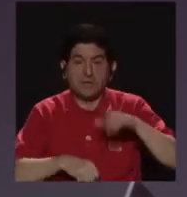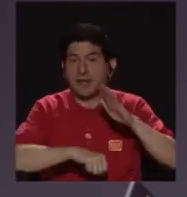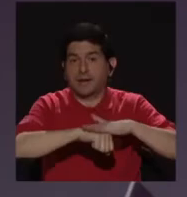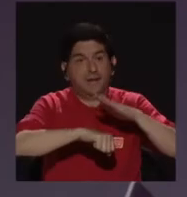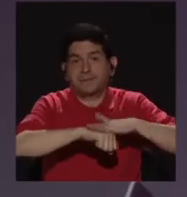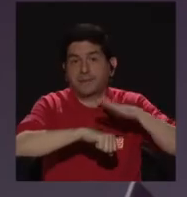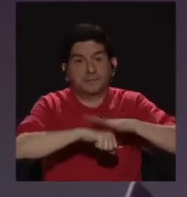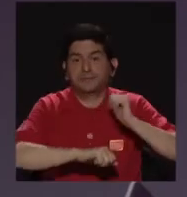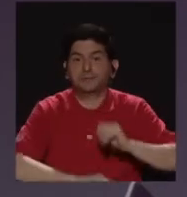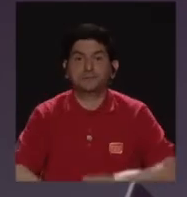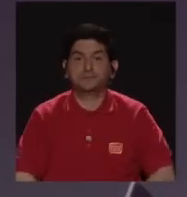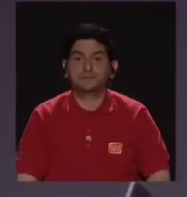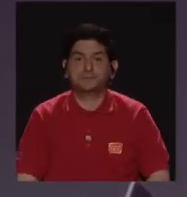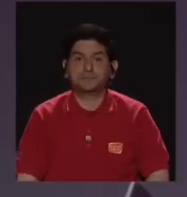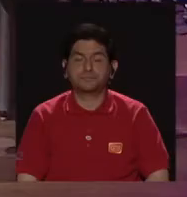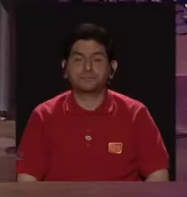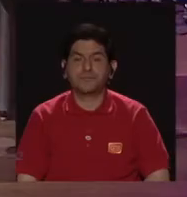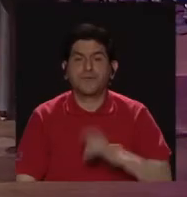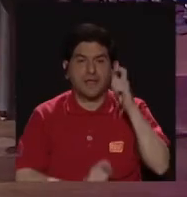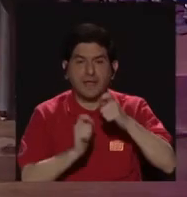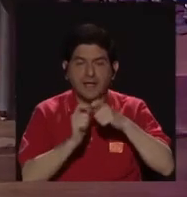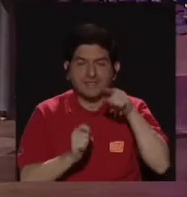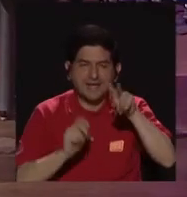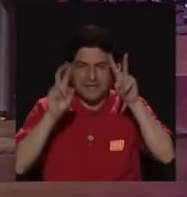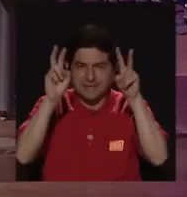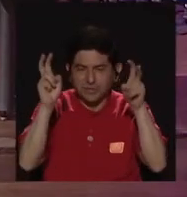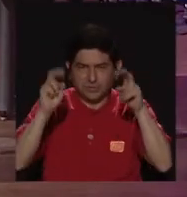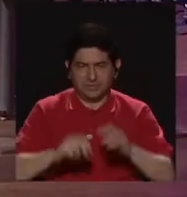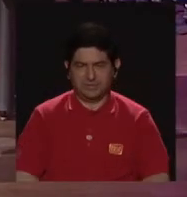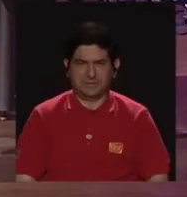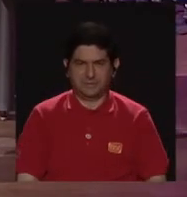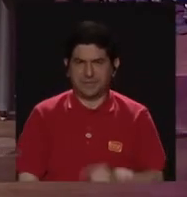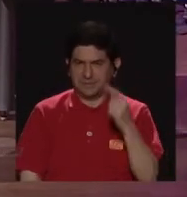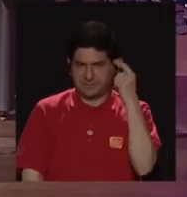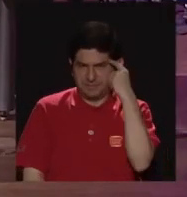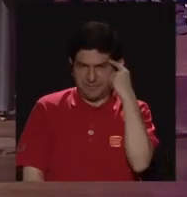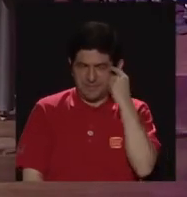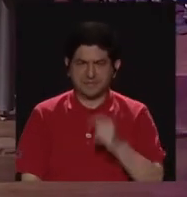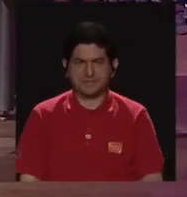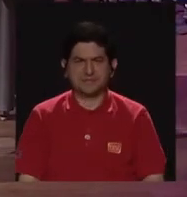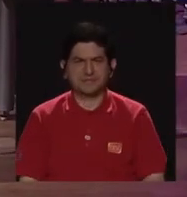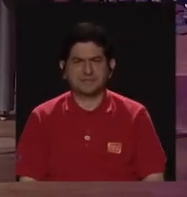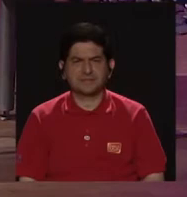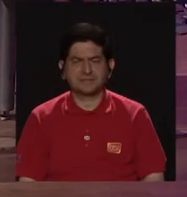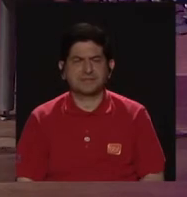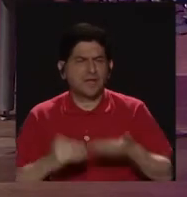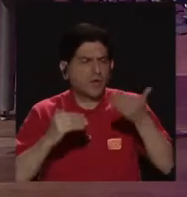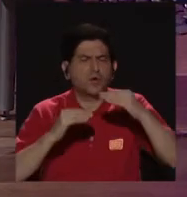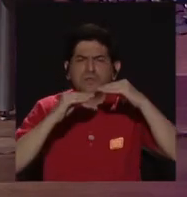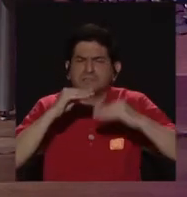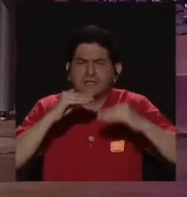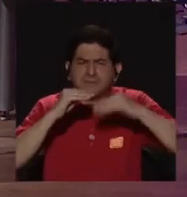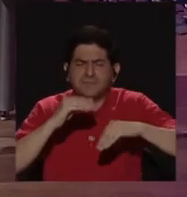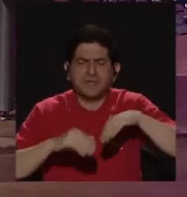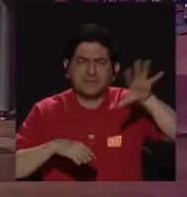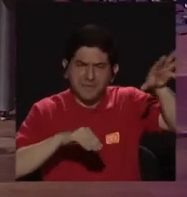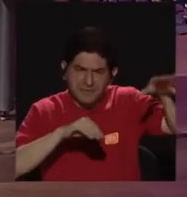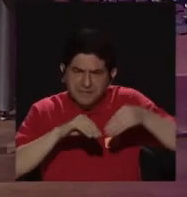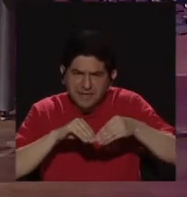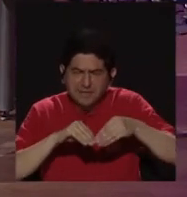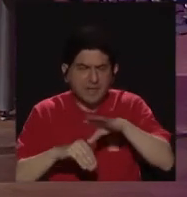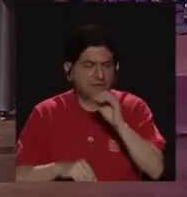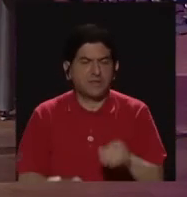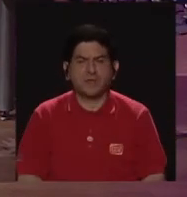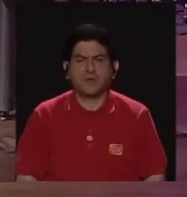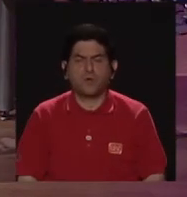y finalmente y precisamente sobre esto cuáles son esos mínimos que ustedes piensan deberían incorporarse o como